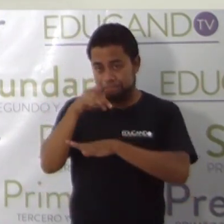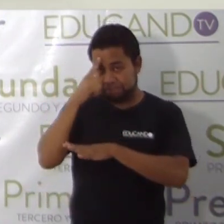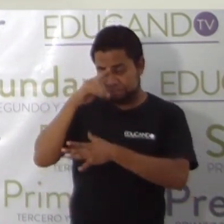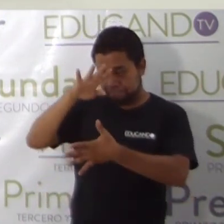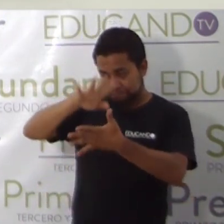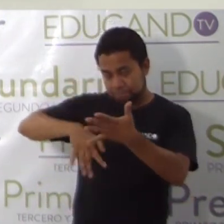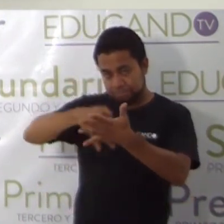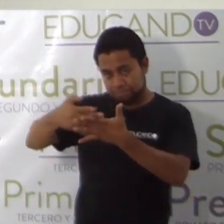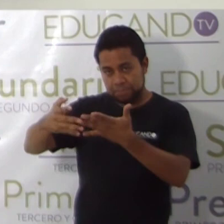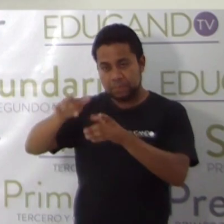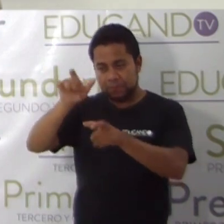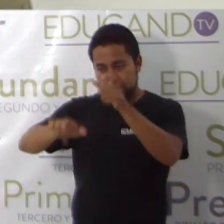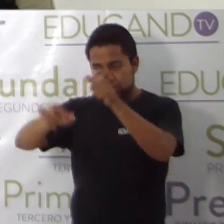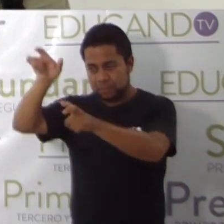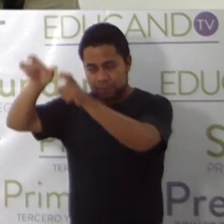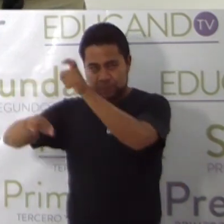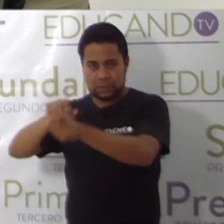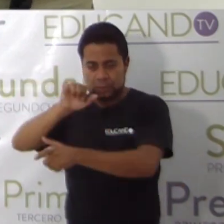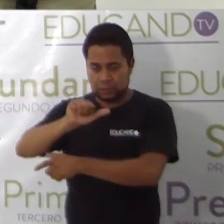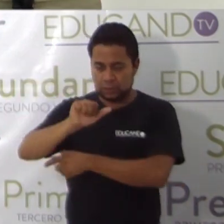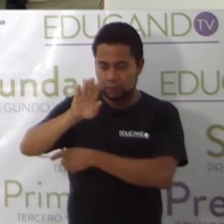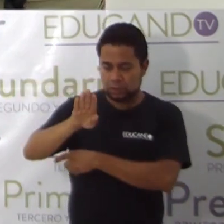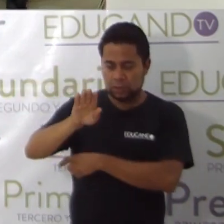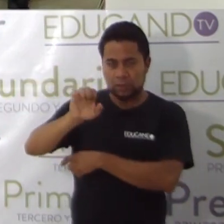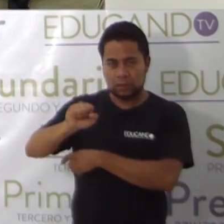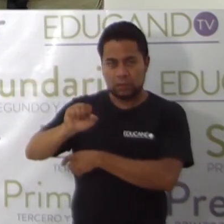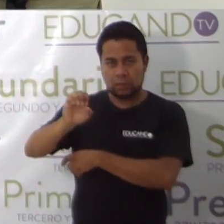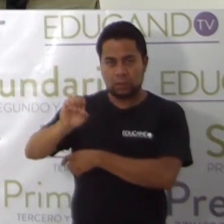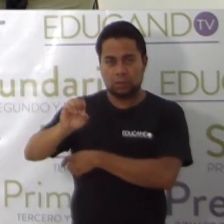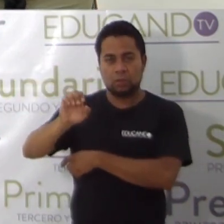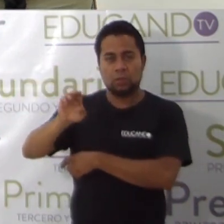de frecuencia absoluta. Ahora vamos a ver